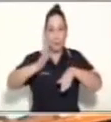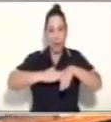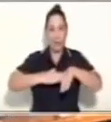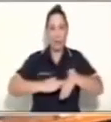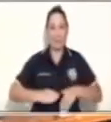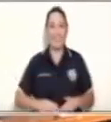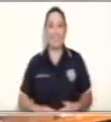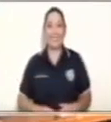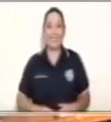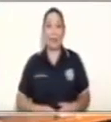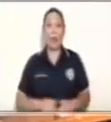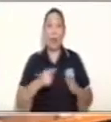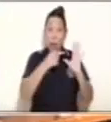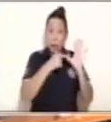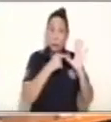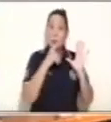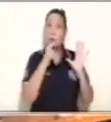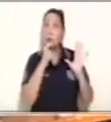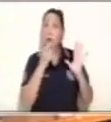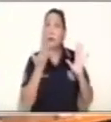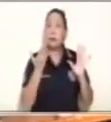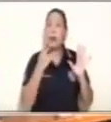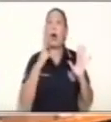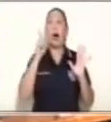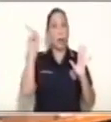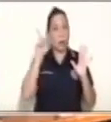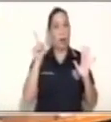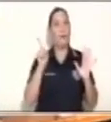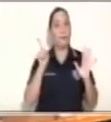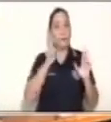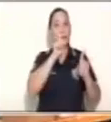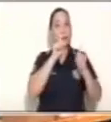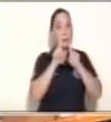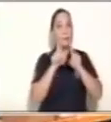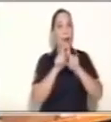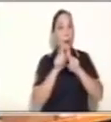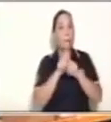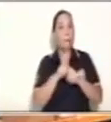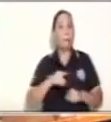más. Seguimos y tenemos también